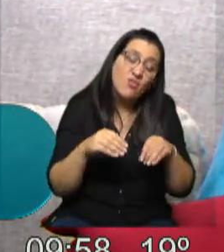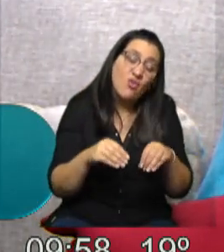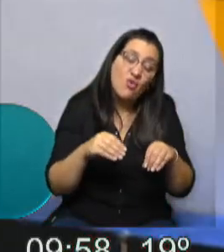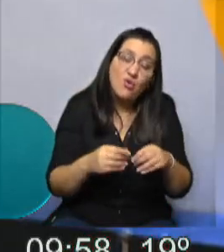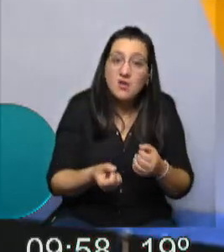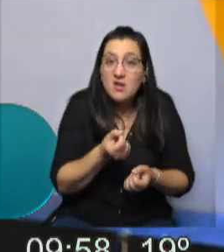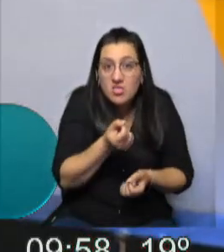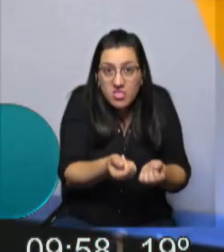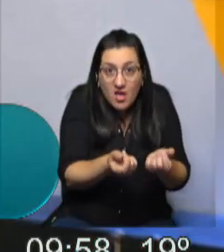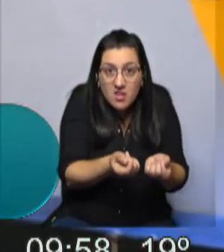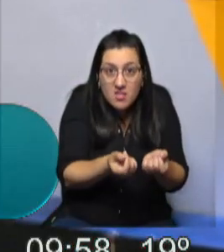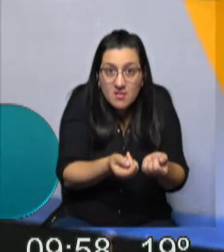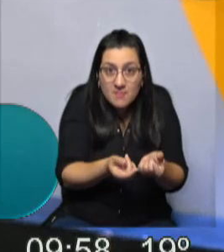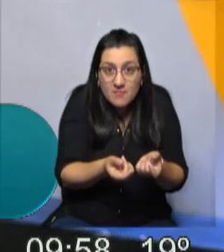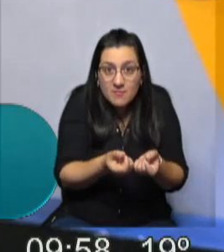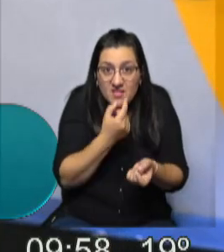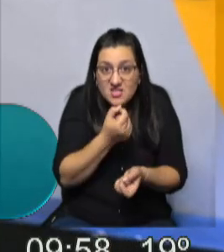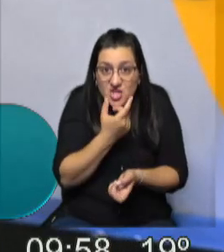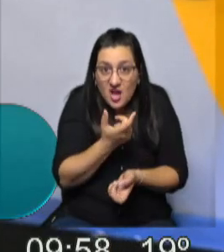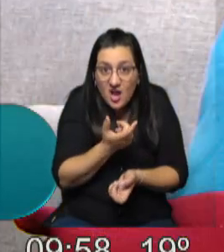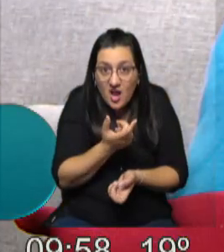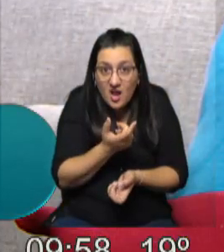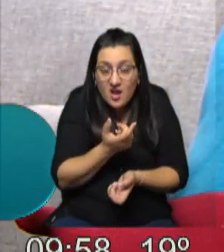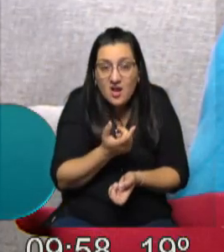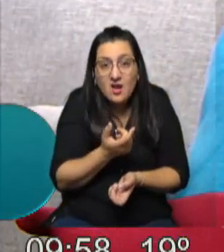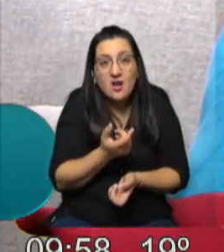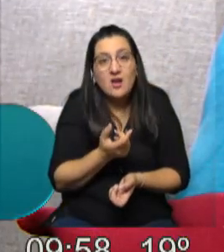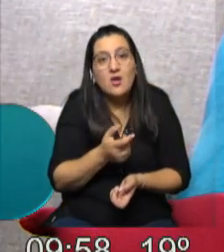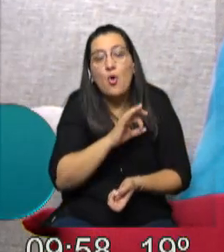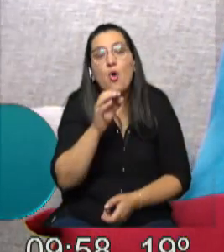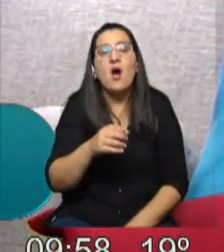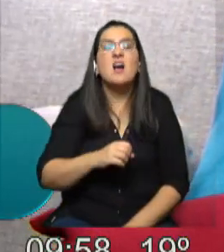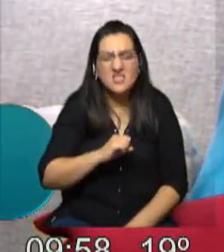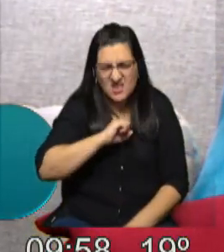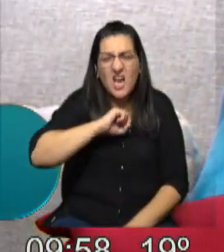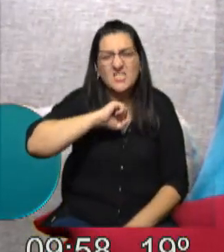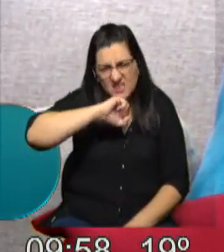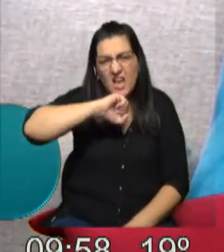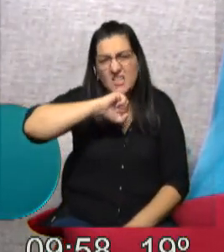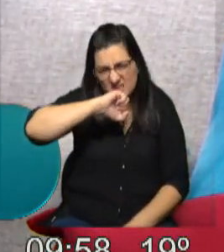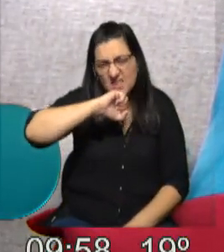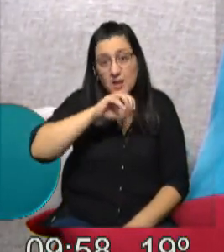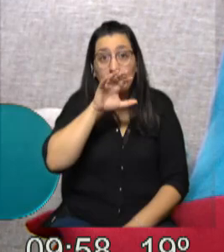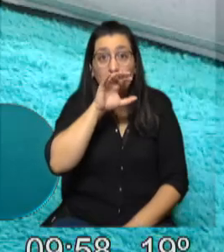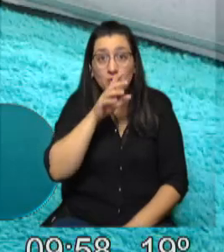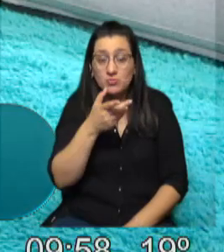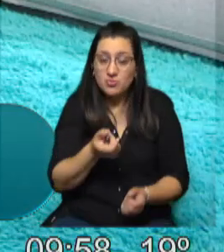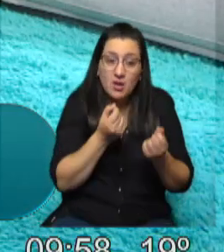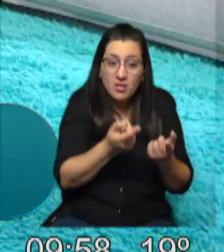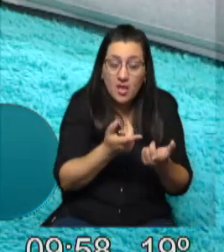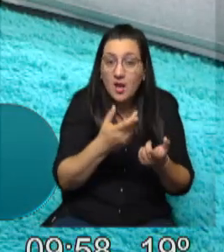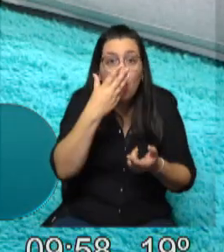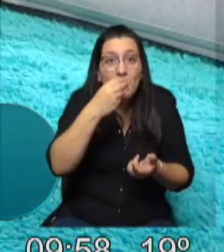dan pastillas, ¿qué? Claro, sí. O está con estornudo, bueno, dale tal cosa. Sí, está dolorido, dale. ¿Pero qué le